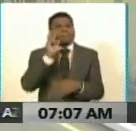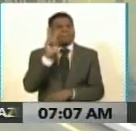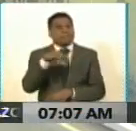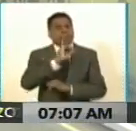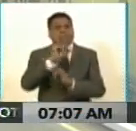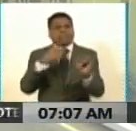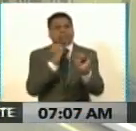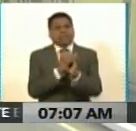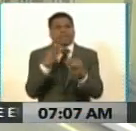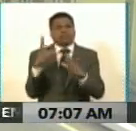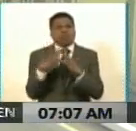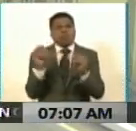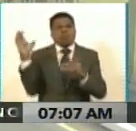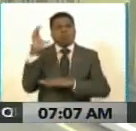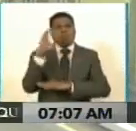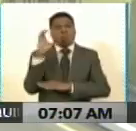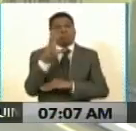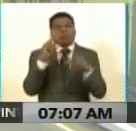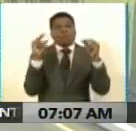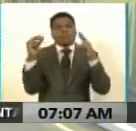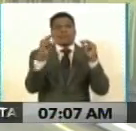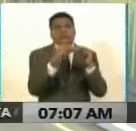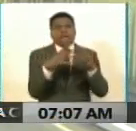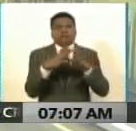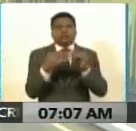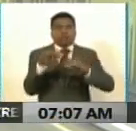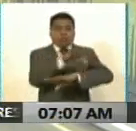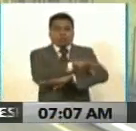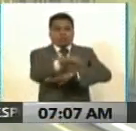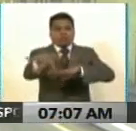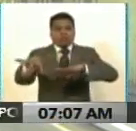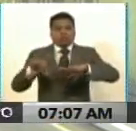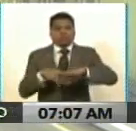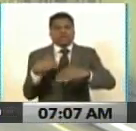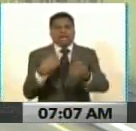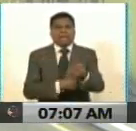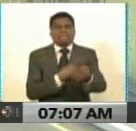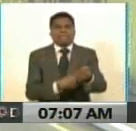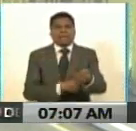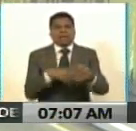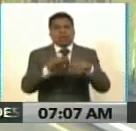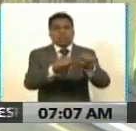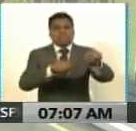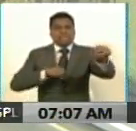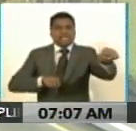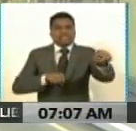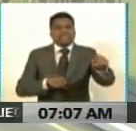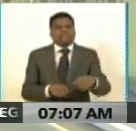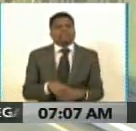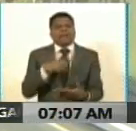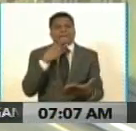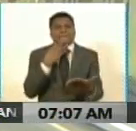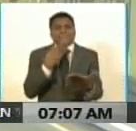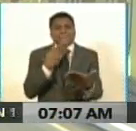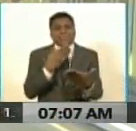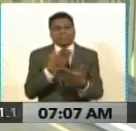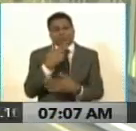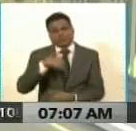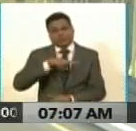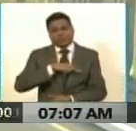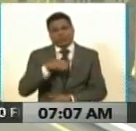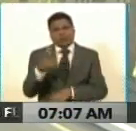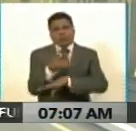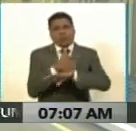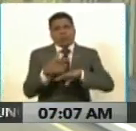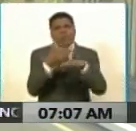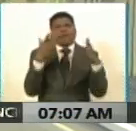el tema de Colombia y uno de los principales estados fronterizos Obviamente con el hermano país est táchira como lo prometido es deuda le dijimos que teníamos al gobernador